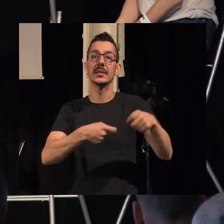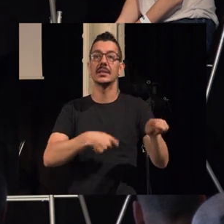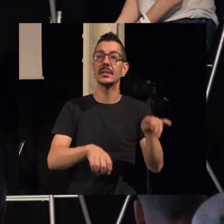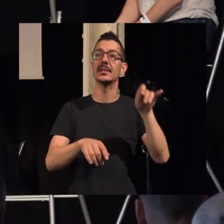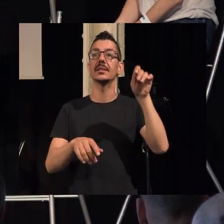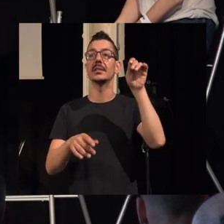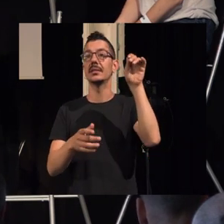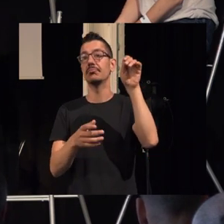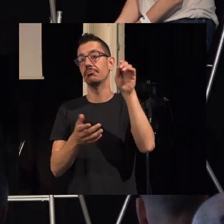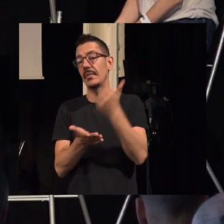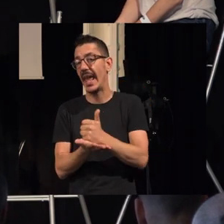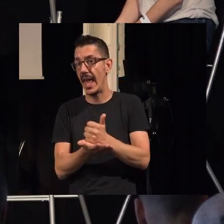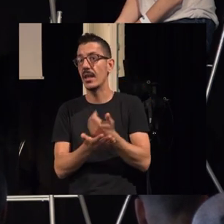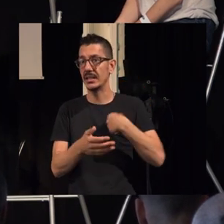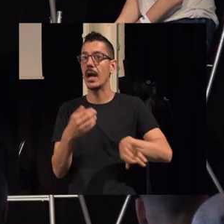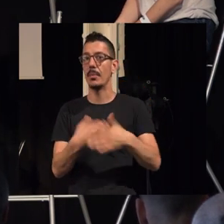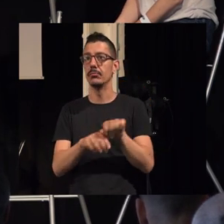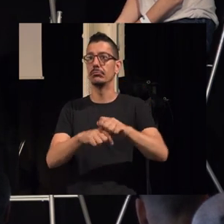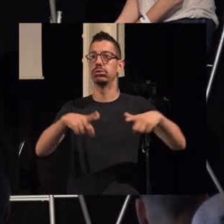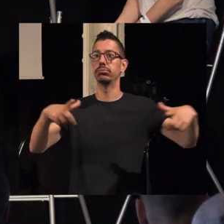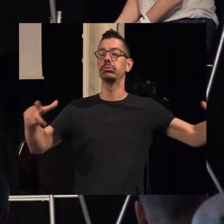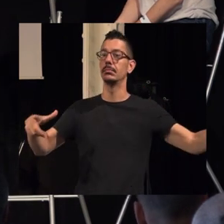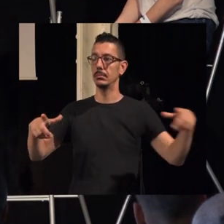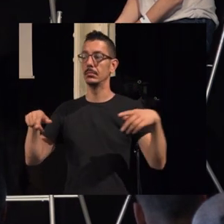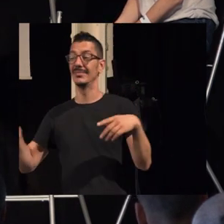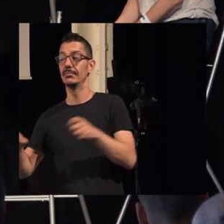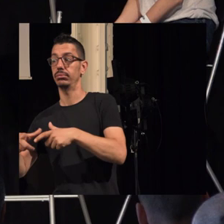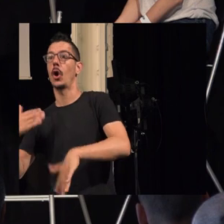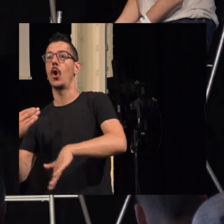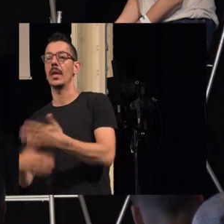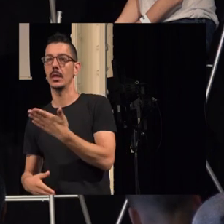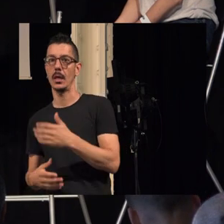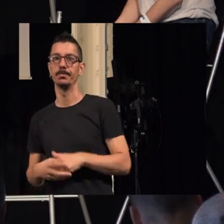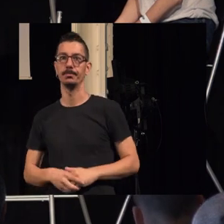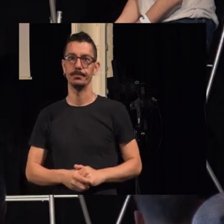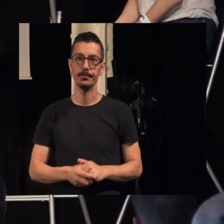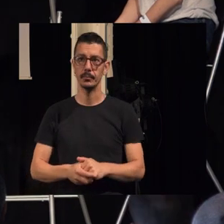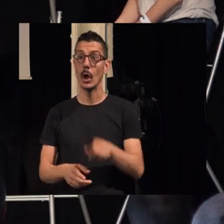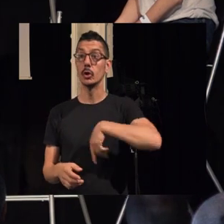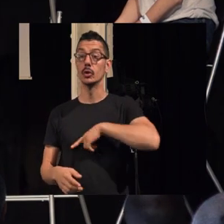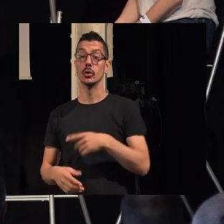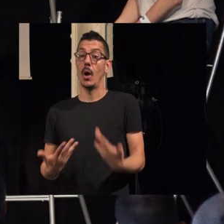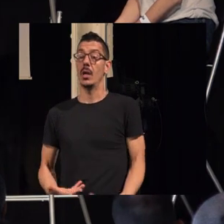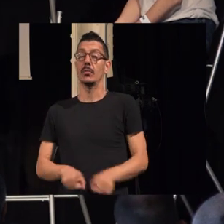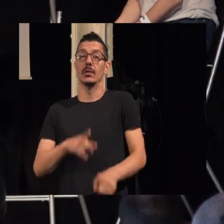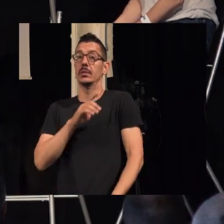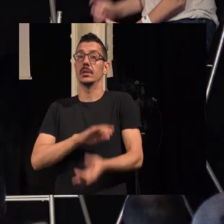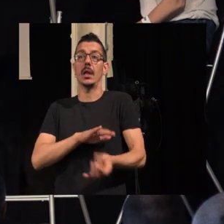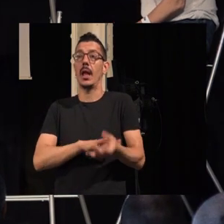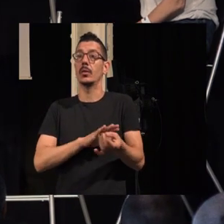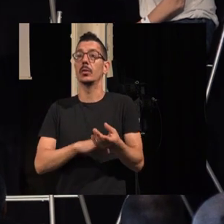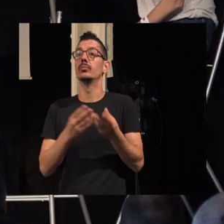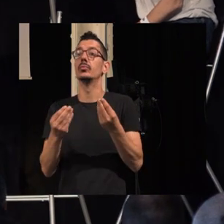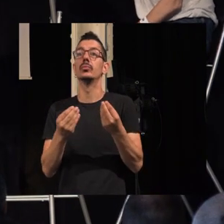es el marketing gay perante la crisis y la austeridad de la mayor parte de las personas, ¿no? Estamos creando con